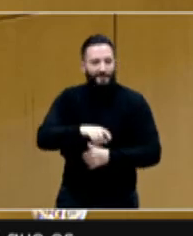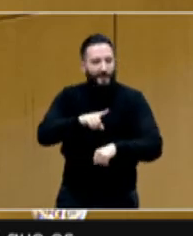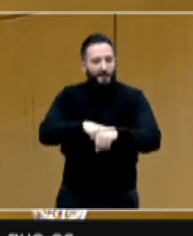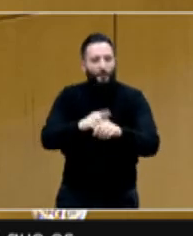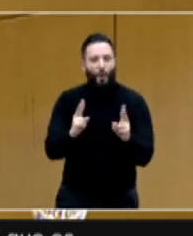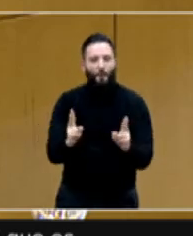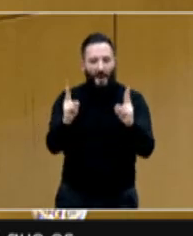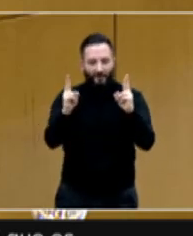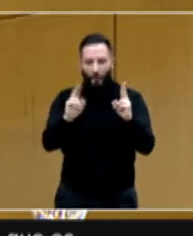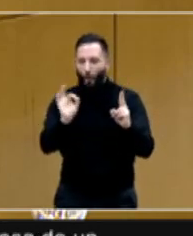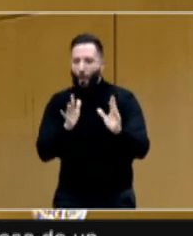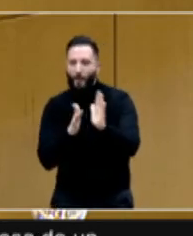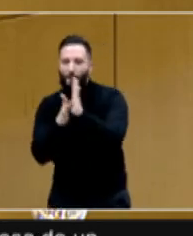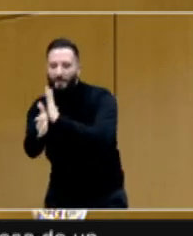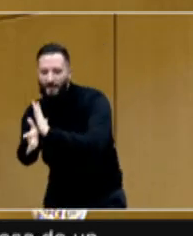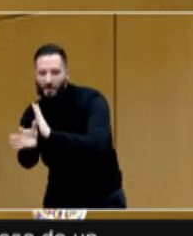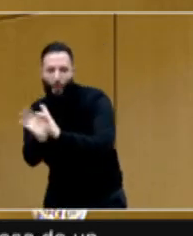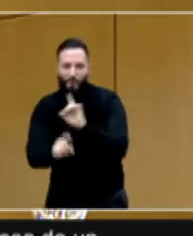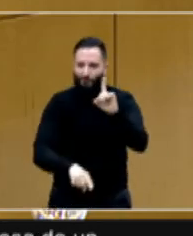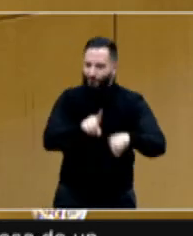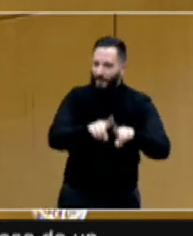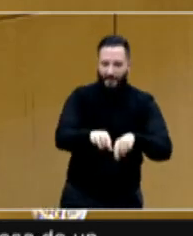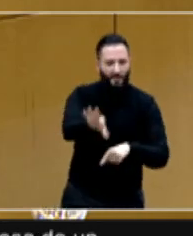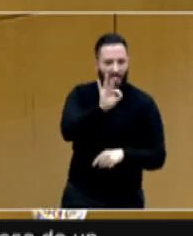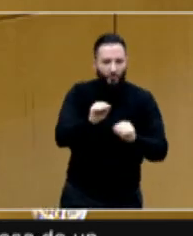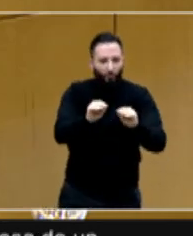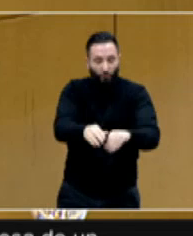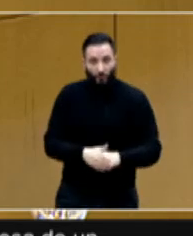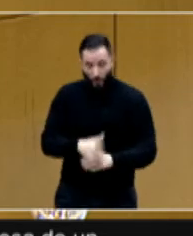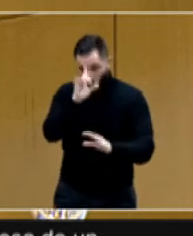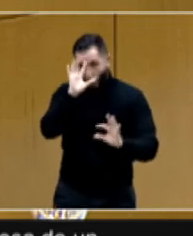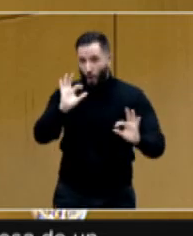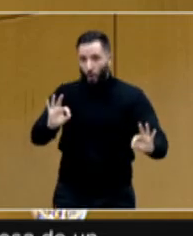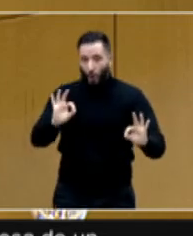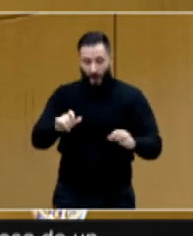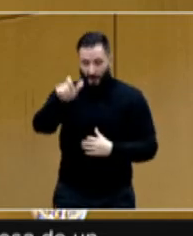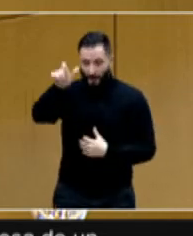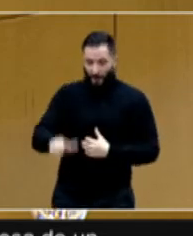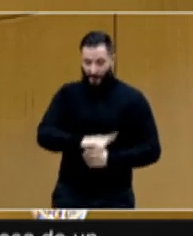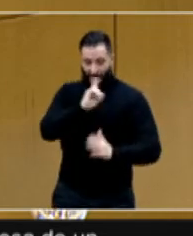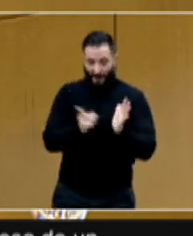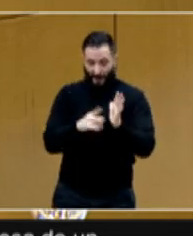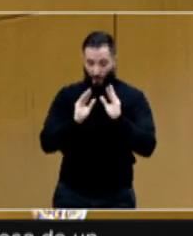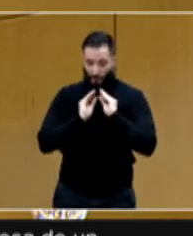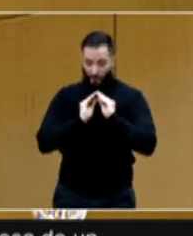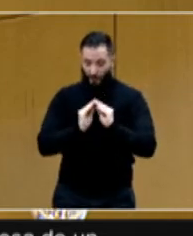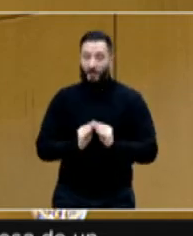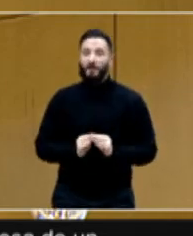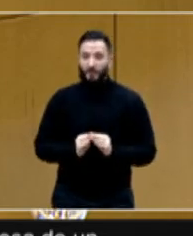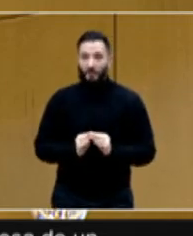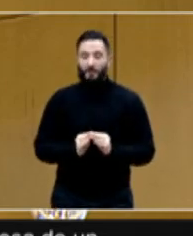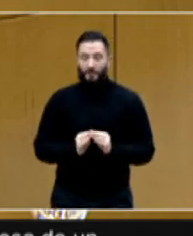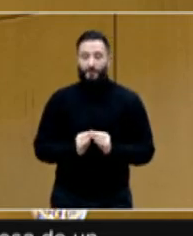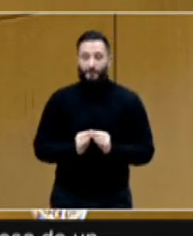no me voy a extender en esa materia Obviamente el propio legislador era consciente de esa situación el preámbulo dice